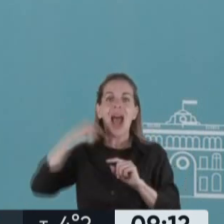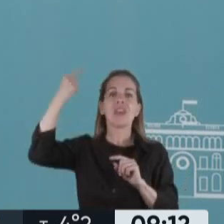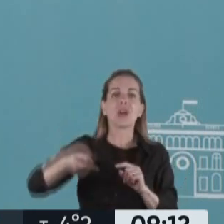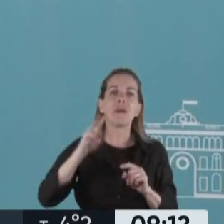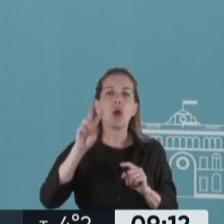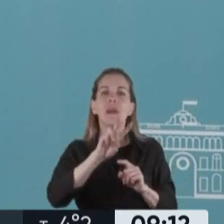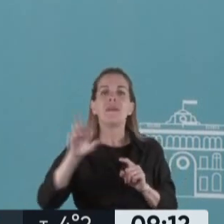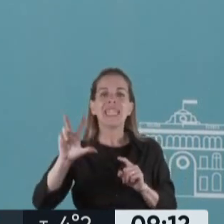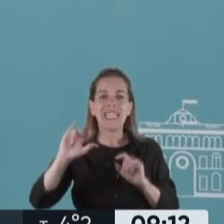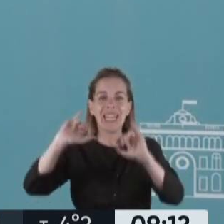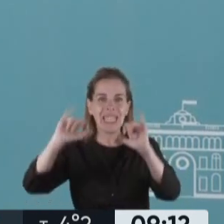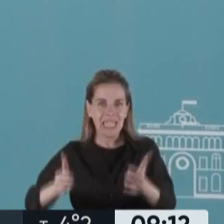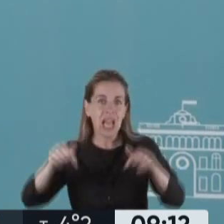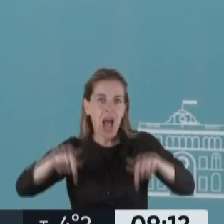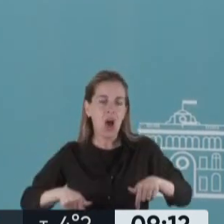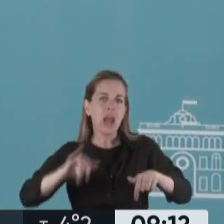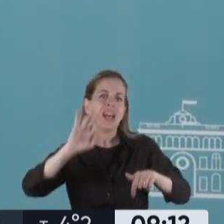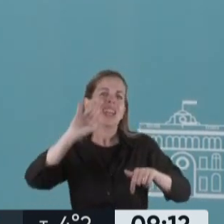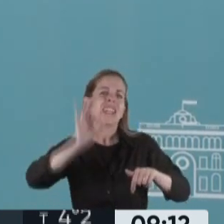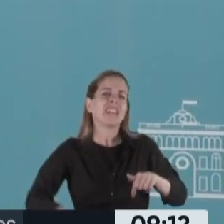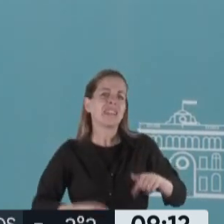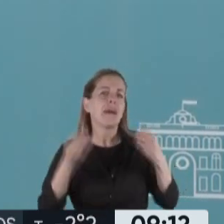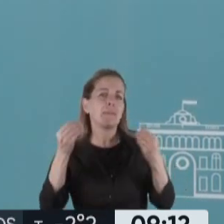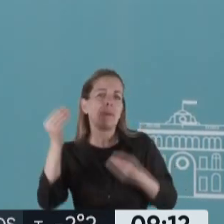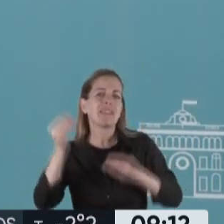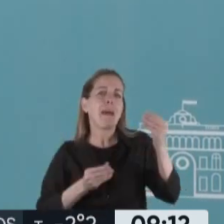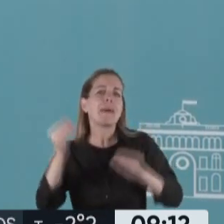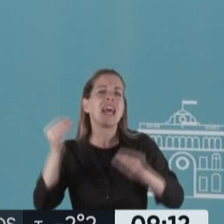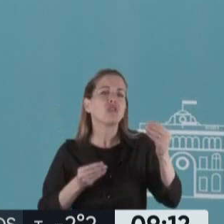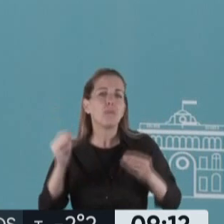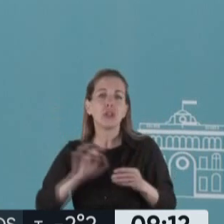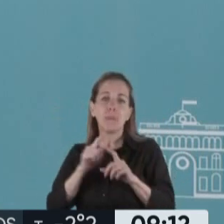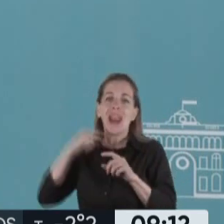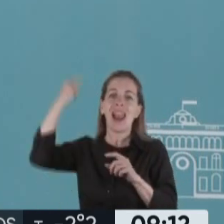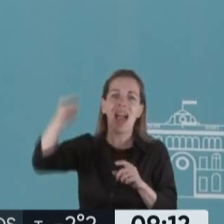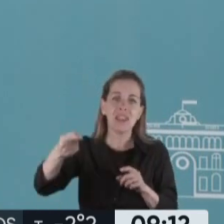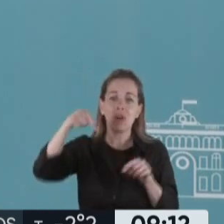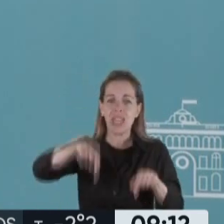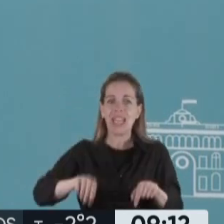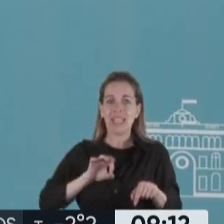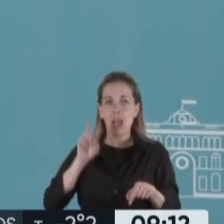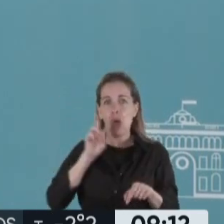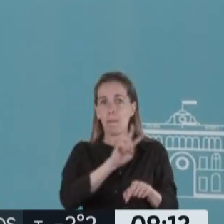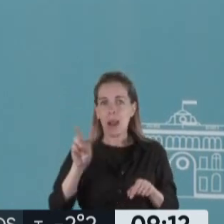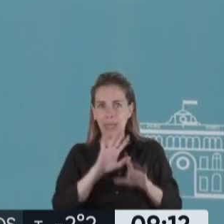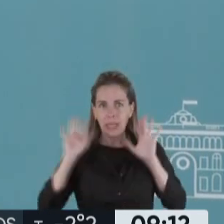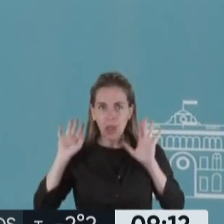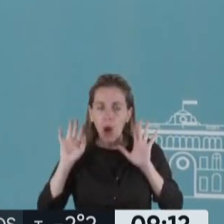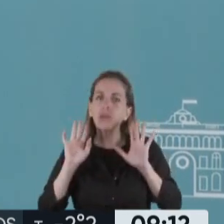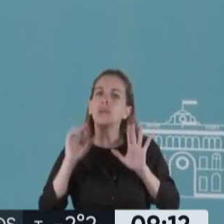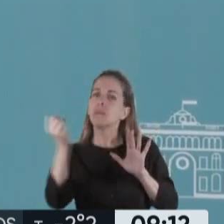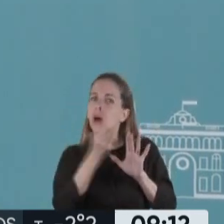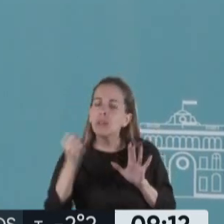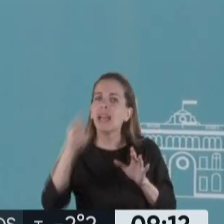este momento ya uno sabe a esta altura de la ejecución presupuestaria del año qué crédito se va a usar este año y cuál no. Estamos hablando de una cuestión de